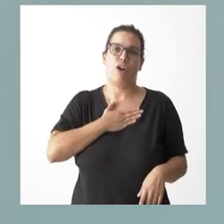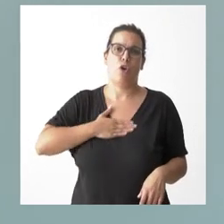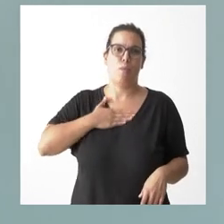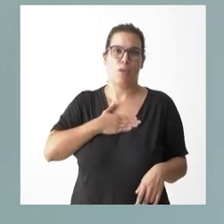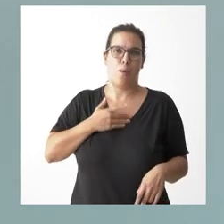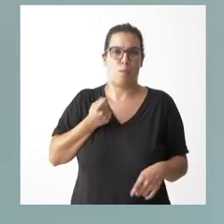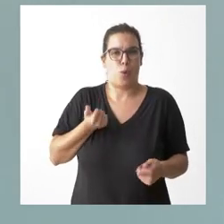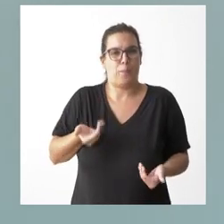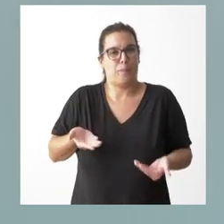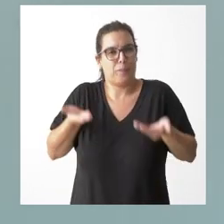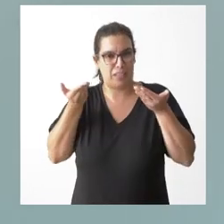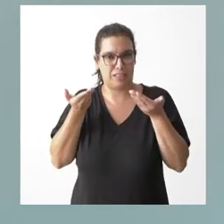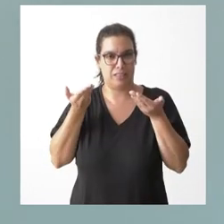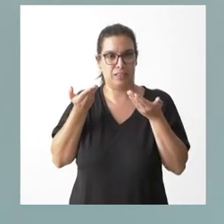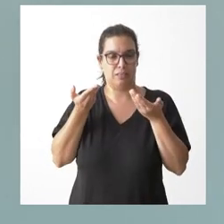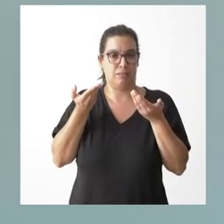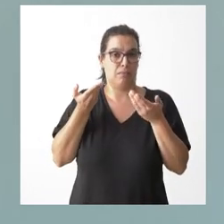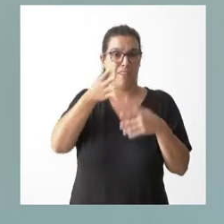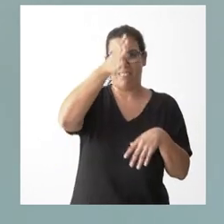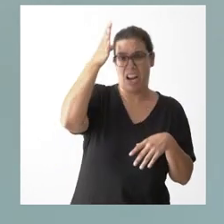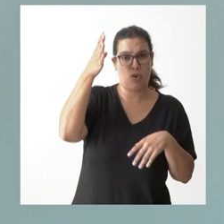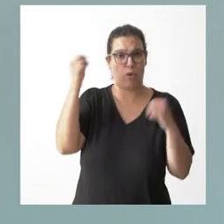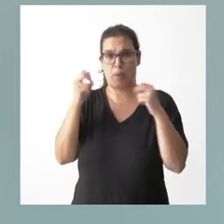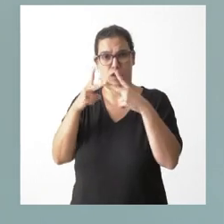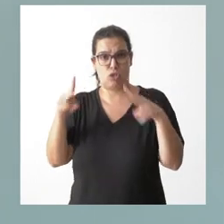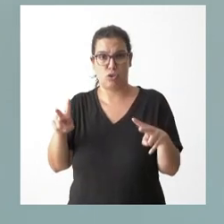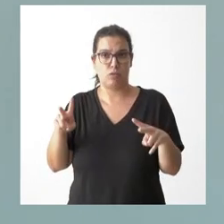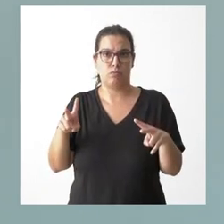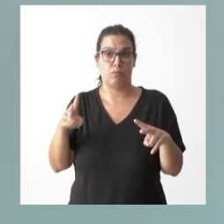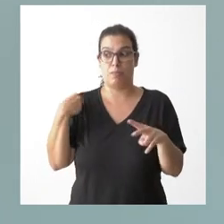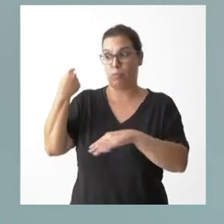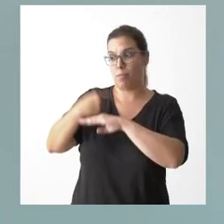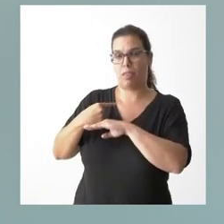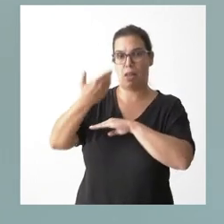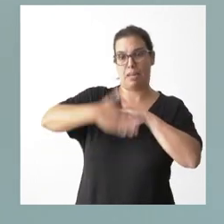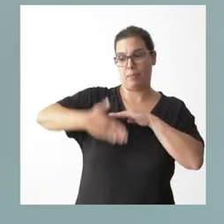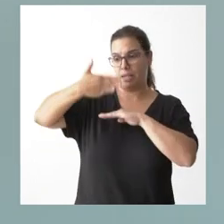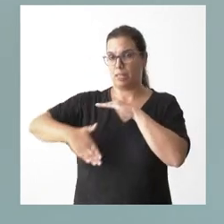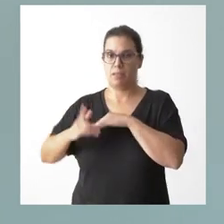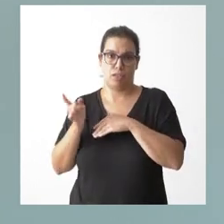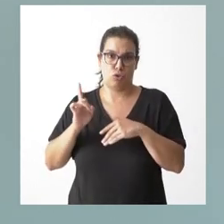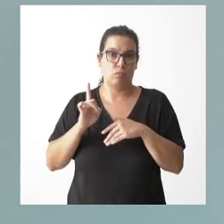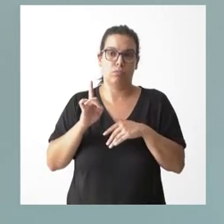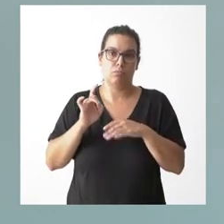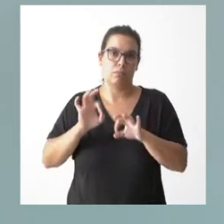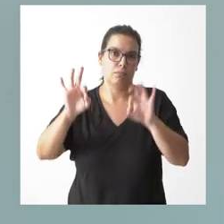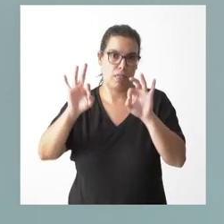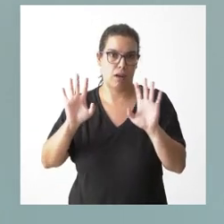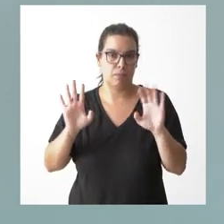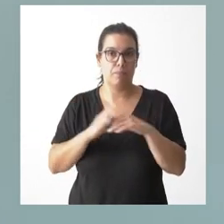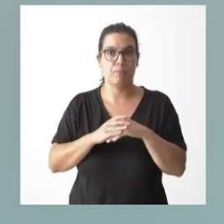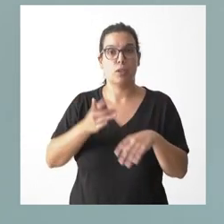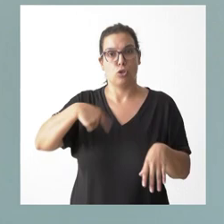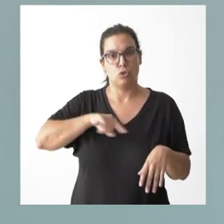de temperatura, no solamente en verano, sino también en invierno, que no se corresponde con algunas de las propuestas que hace el Gobierno. Nosotros sí lo